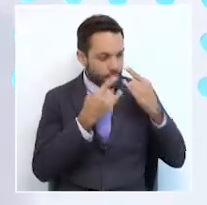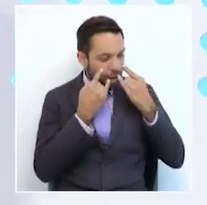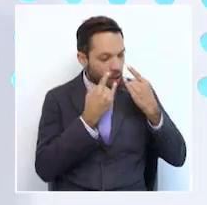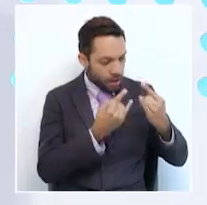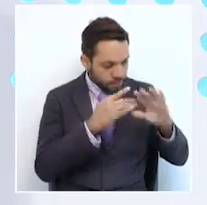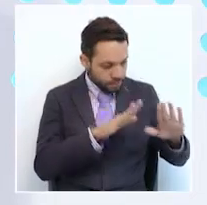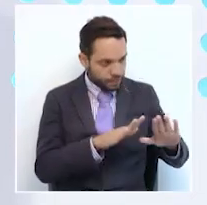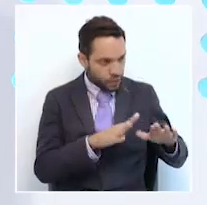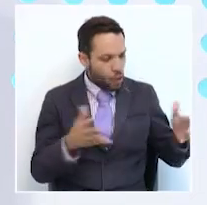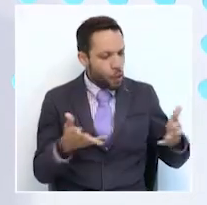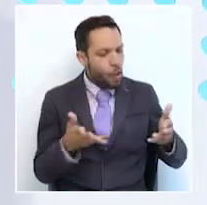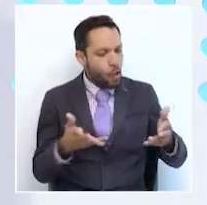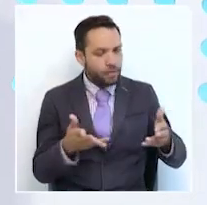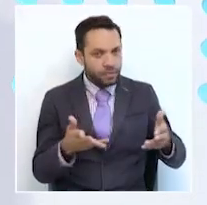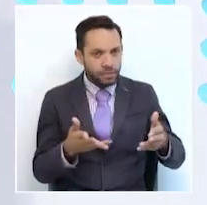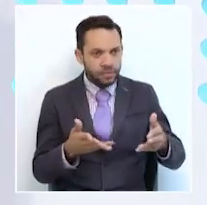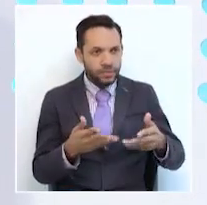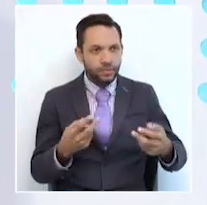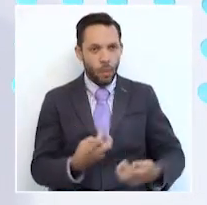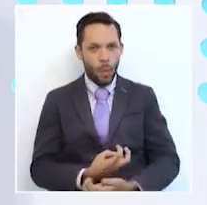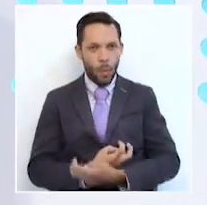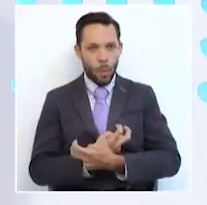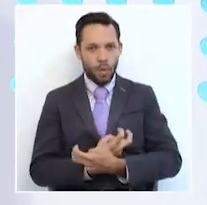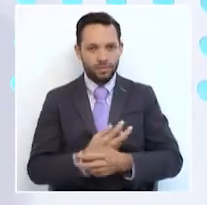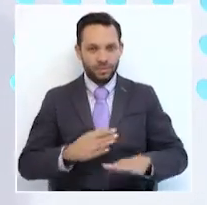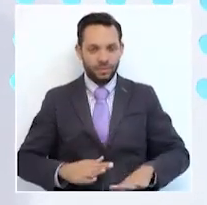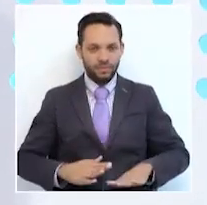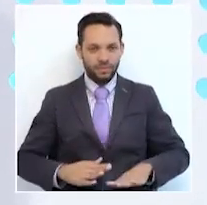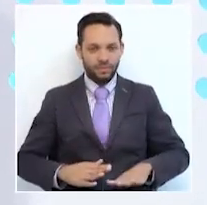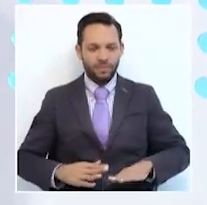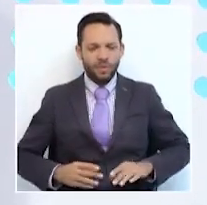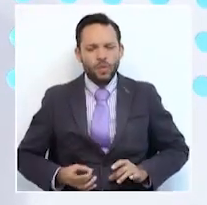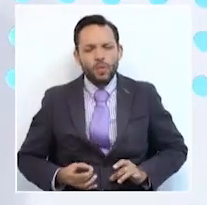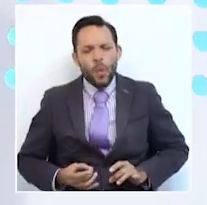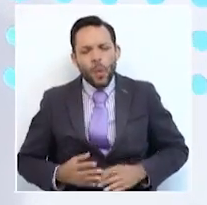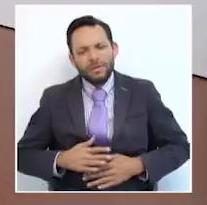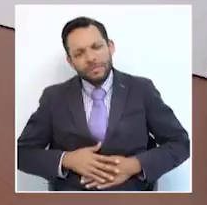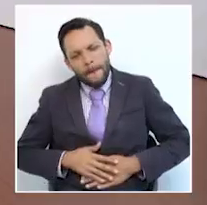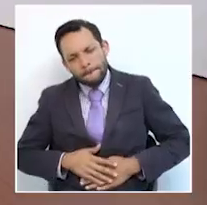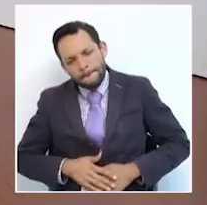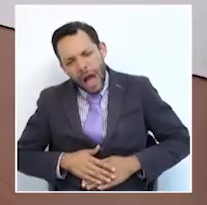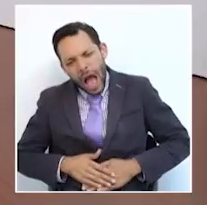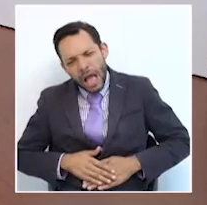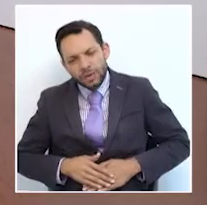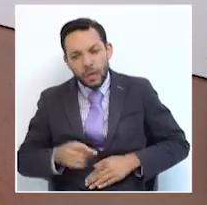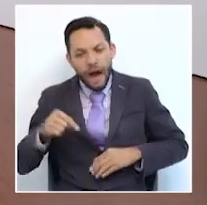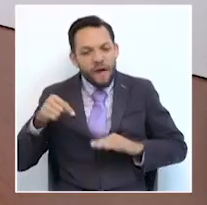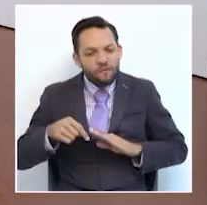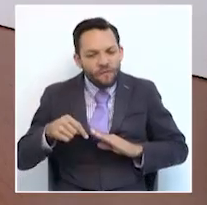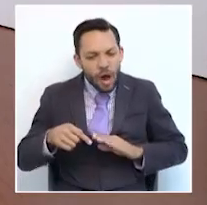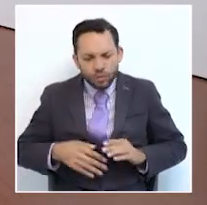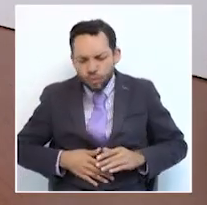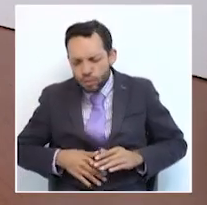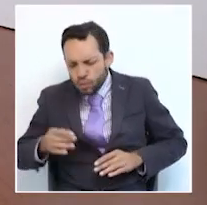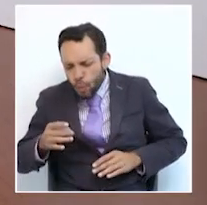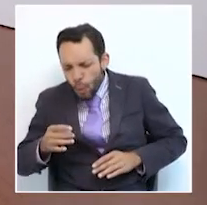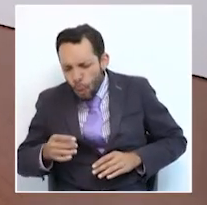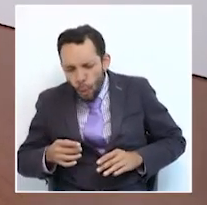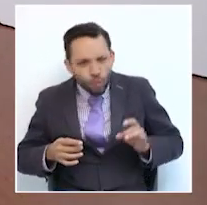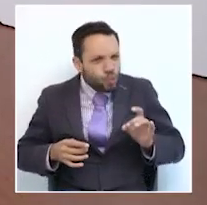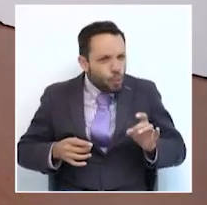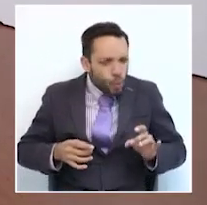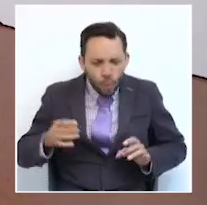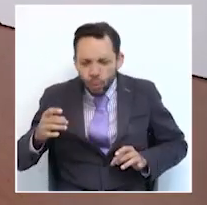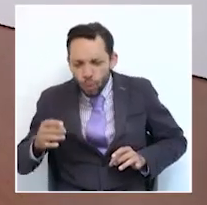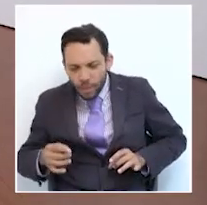menos dolor pélvico que es la parte bajita como dicen añade un dolor bajito entonces aquí bajito ustedes ven